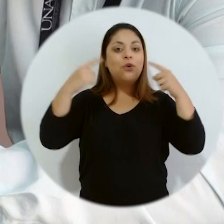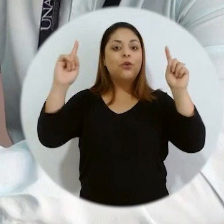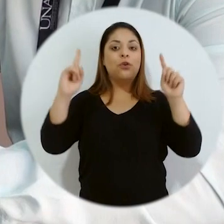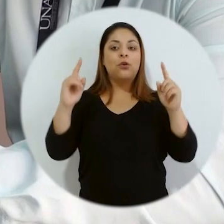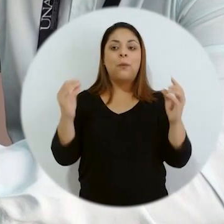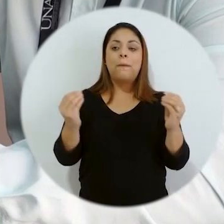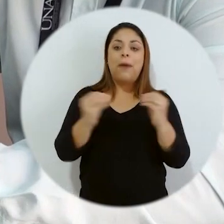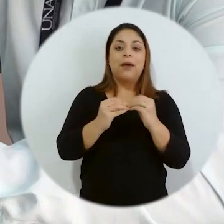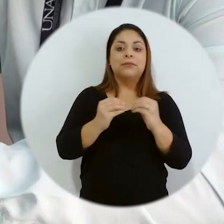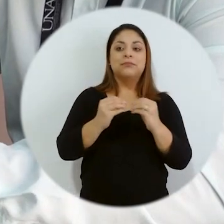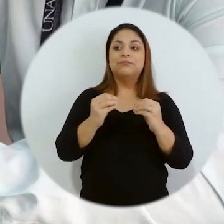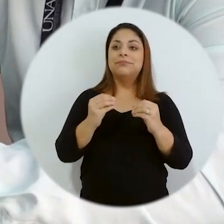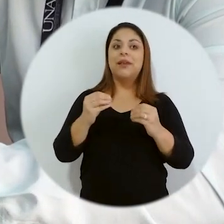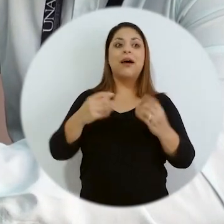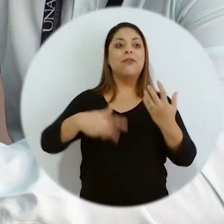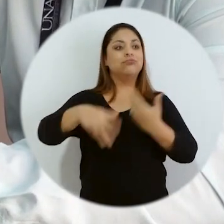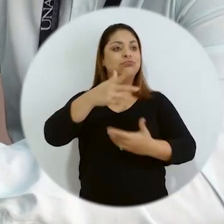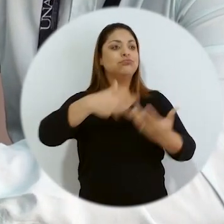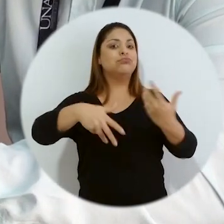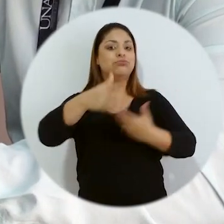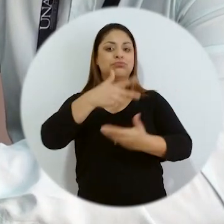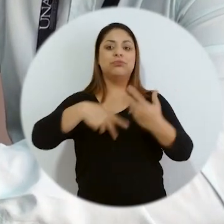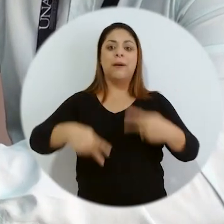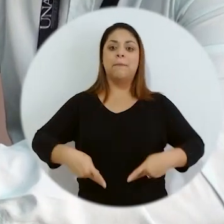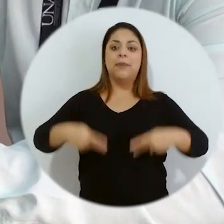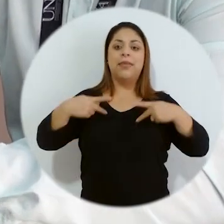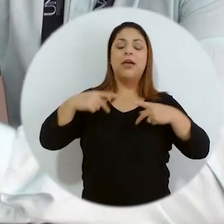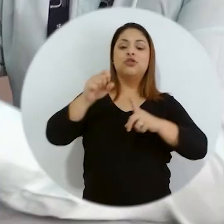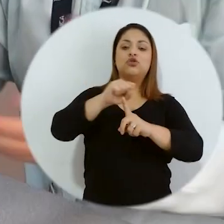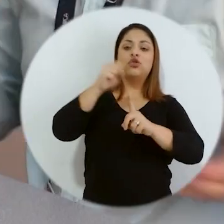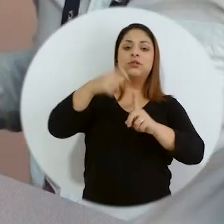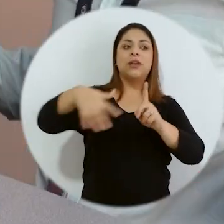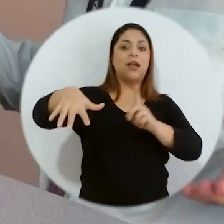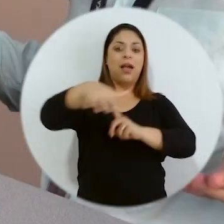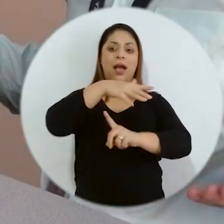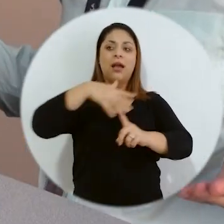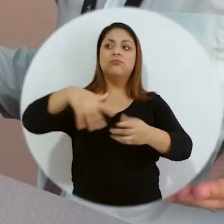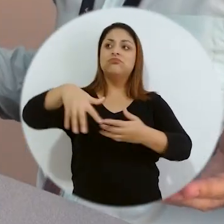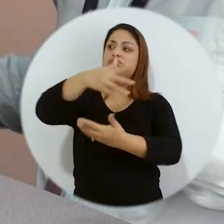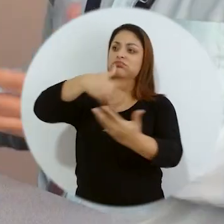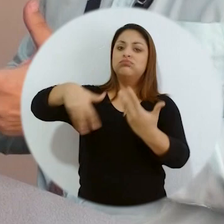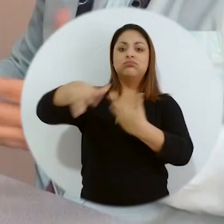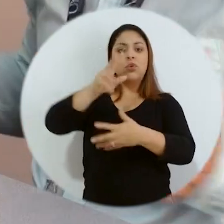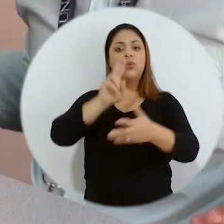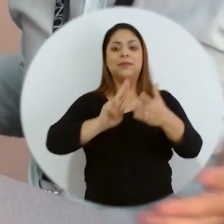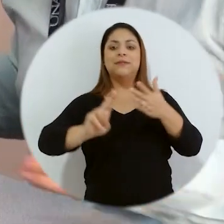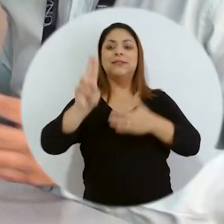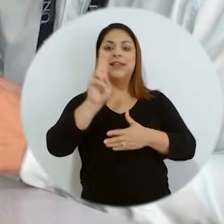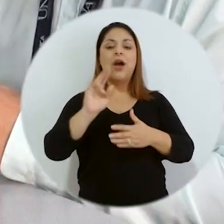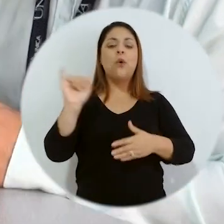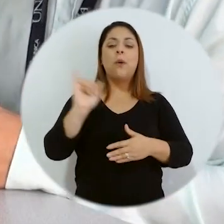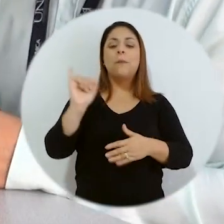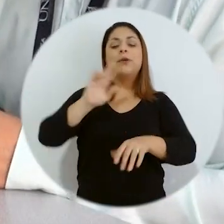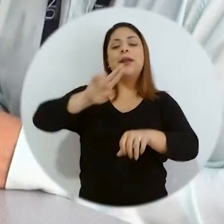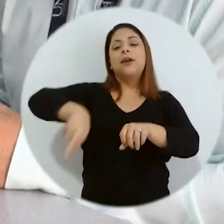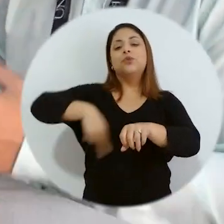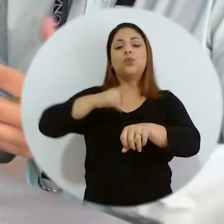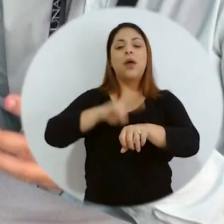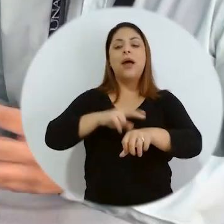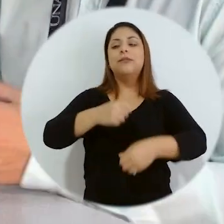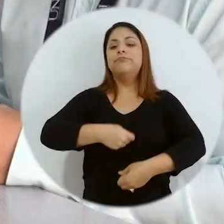su idea, ¿verdad? De lo que es la universidad. Y la vida en sociedad. Y la vida en sociedad. Debe desarrollarse de la forma